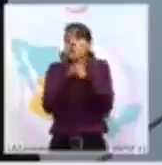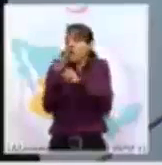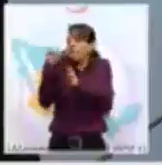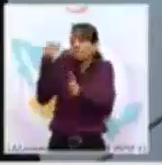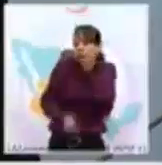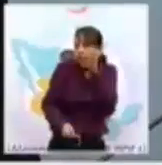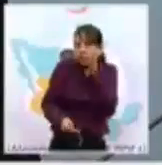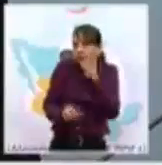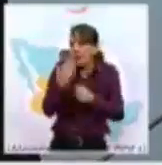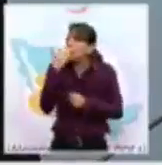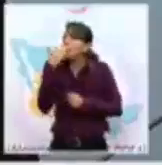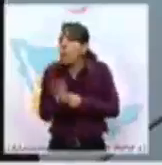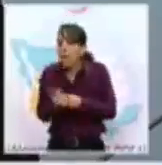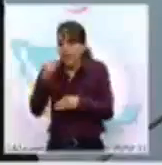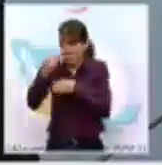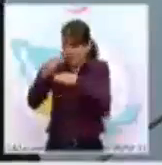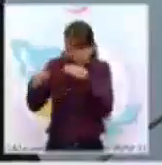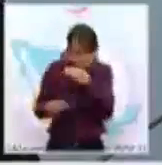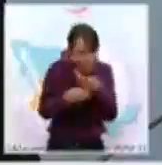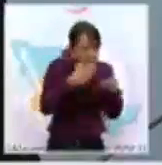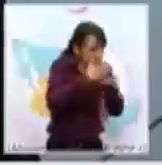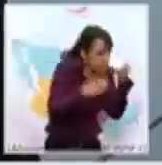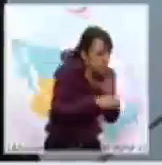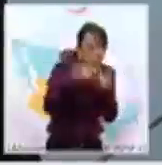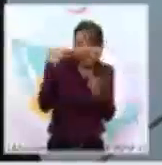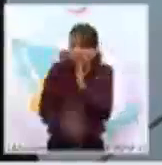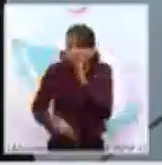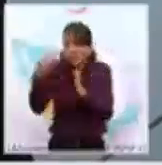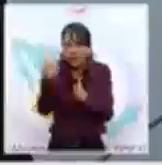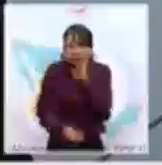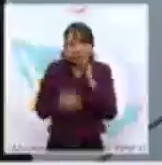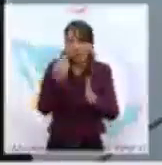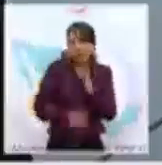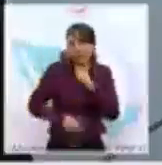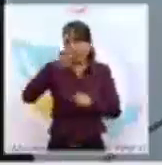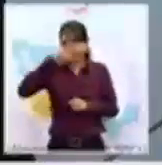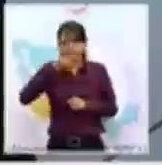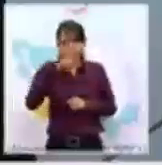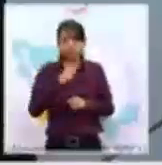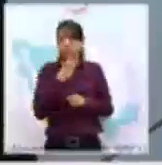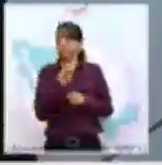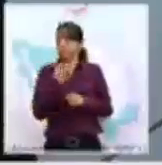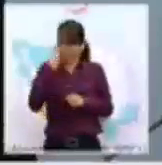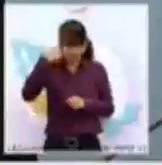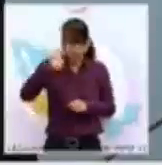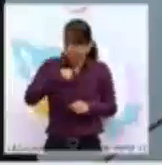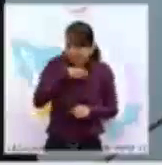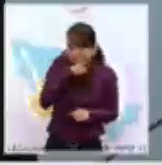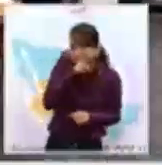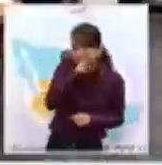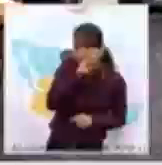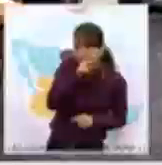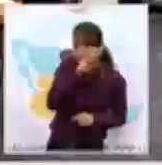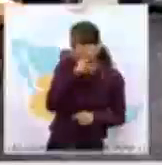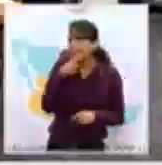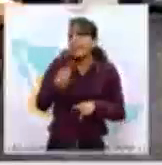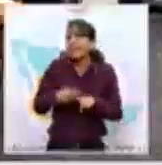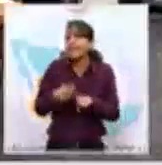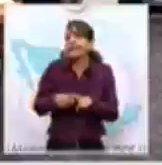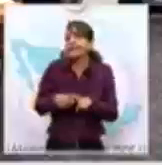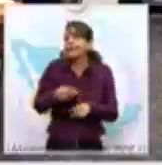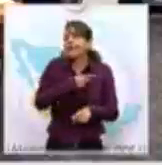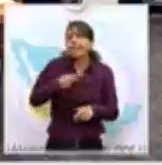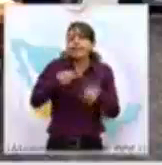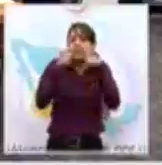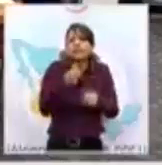tipo, que no sé qué tanto coadyuvan realmente otra vez a internalizar alguna idea de lo público y de lo colectivo como algo